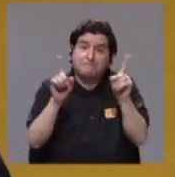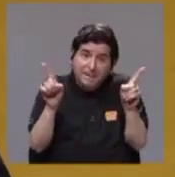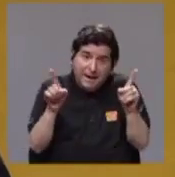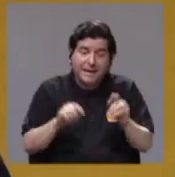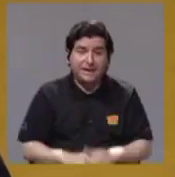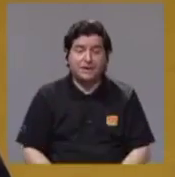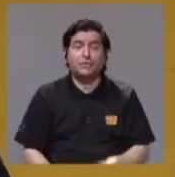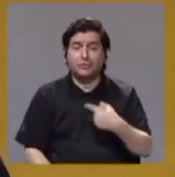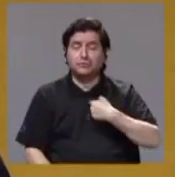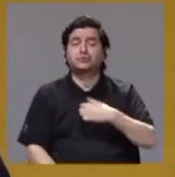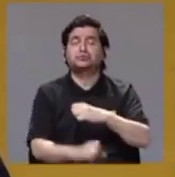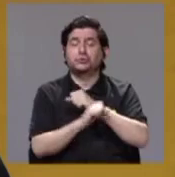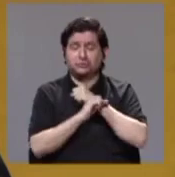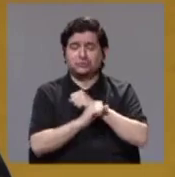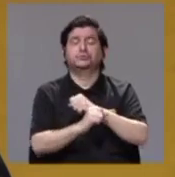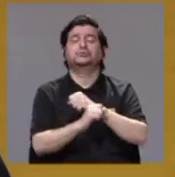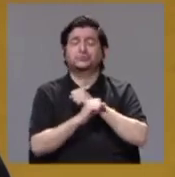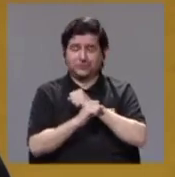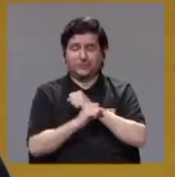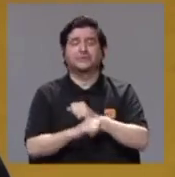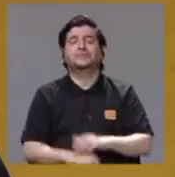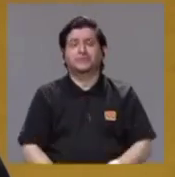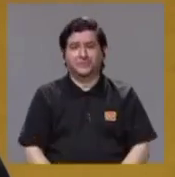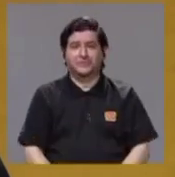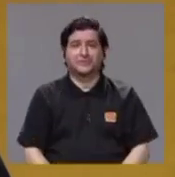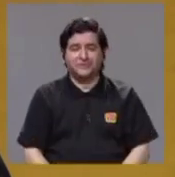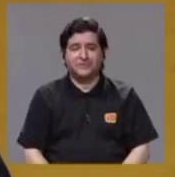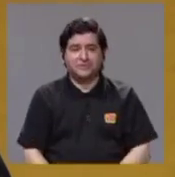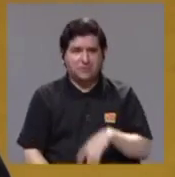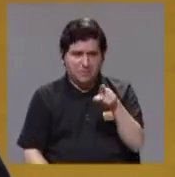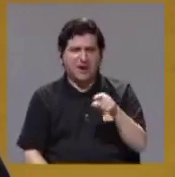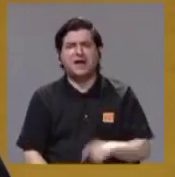carabelas, pero y estoy seguro que